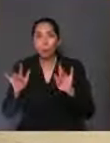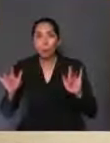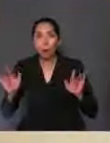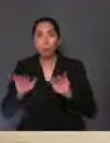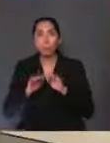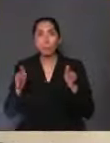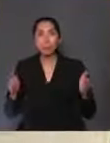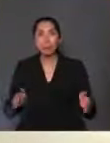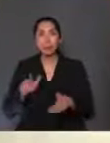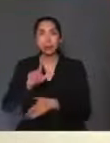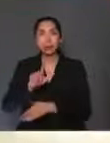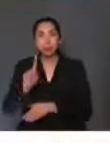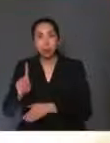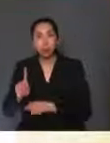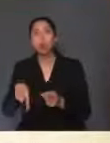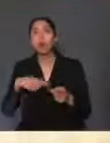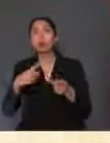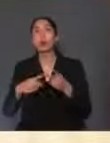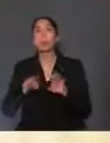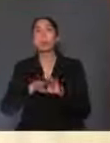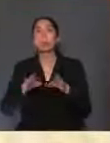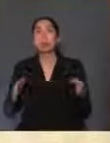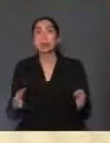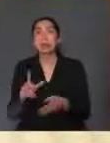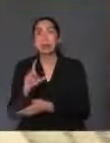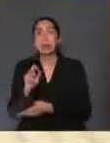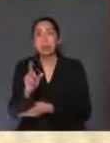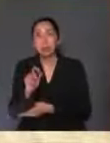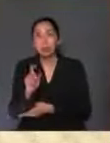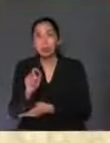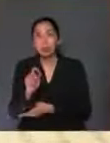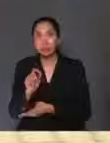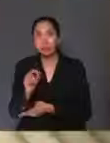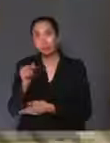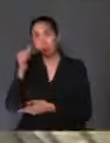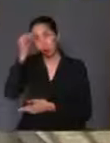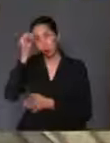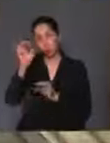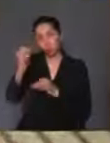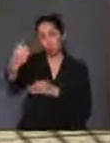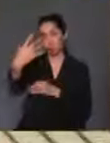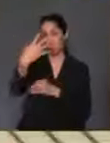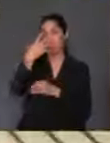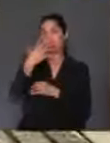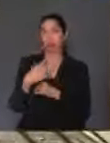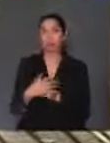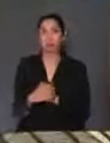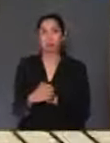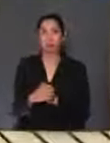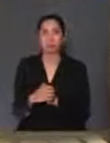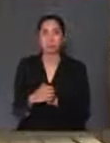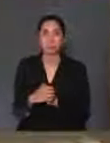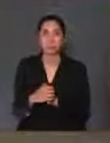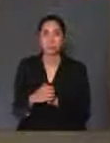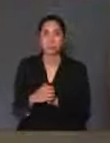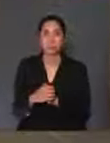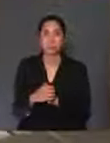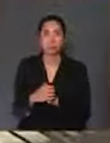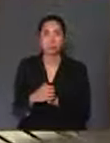en la 70, ¿qué decirle? Pues el contraluz, perdón Ariel, el contraluz solo para que se hagan hoy, pero no tiene nadie tampoco.